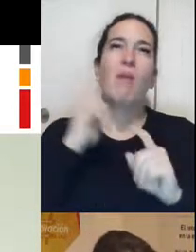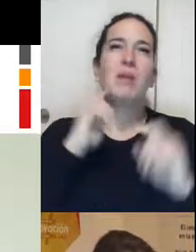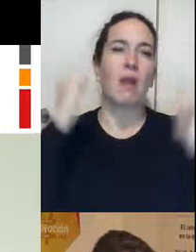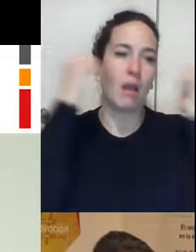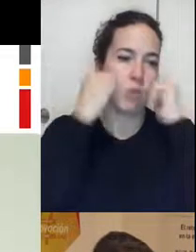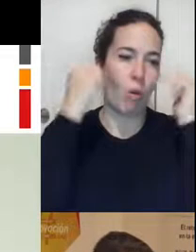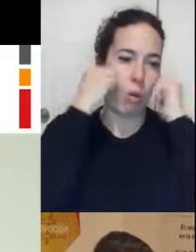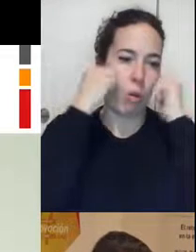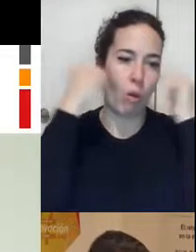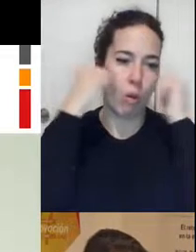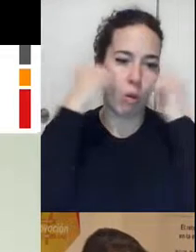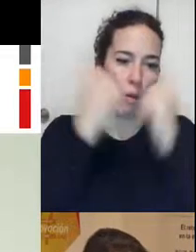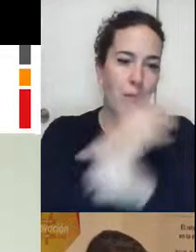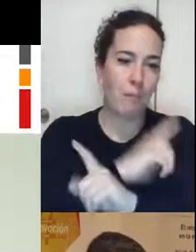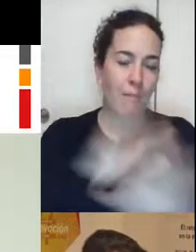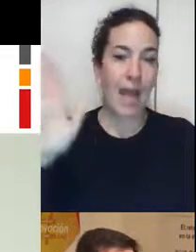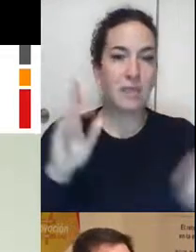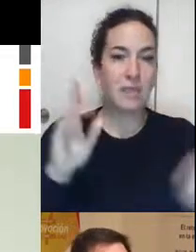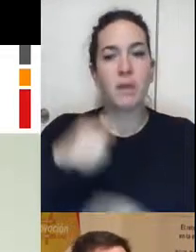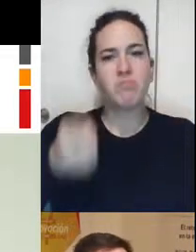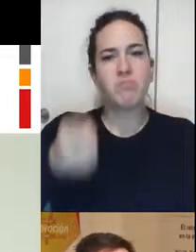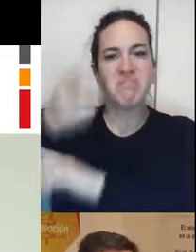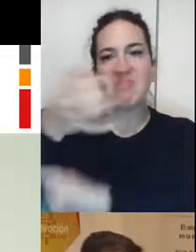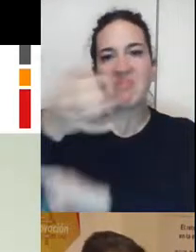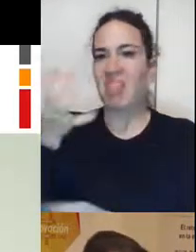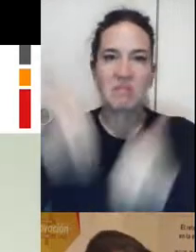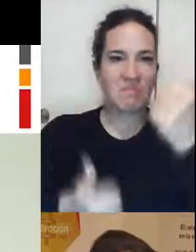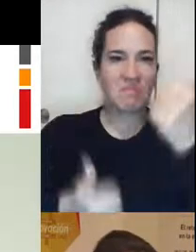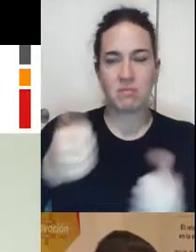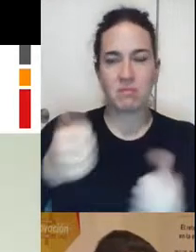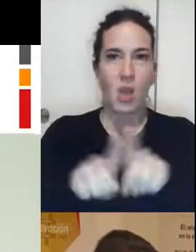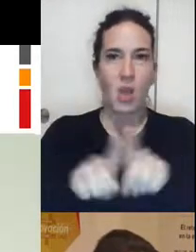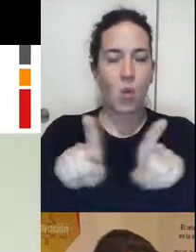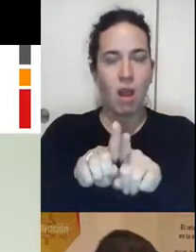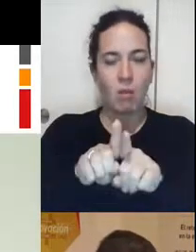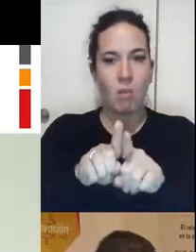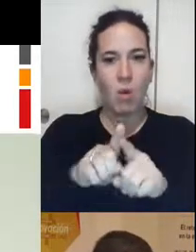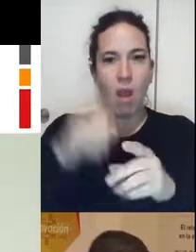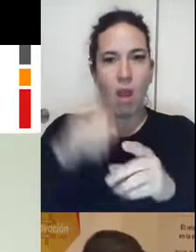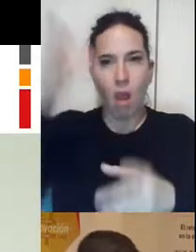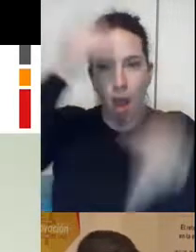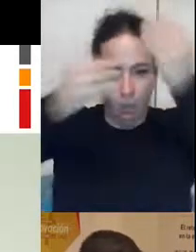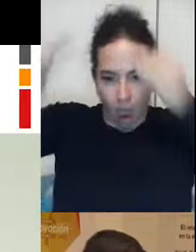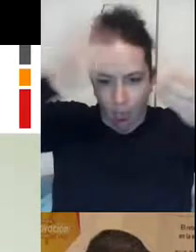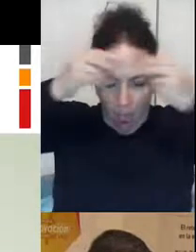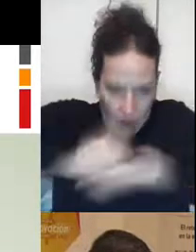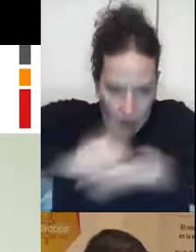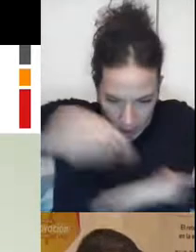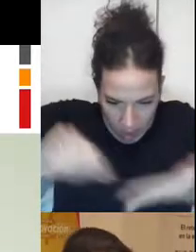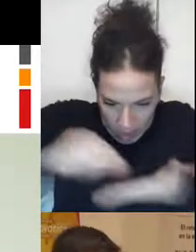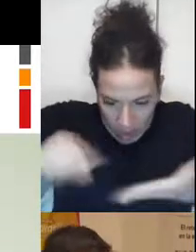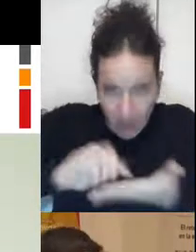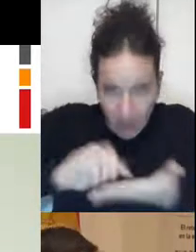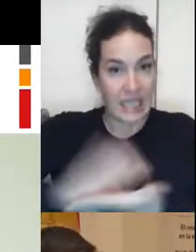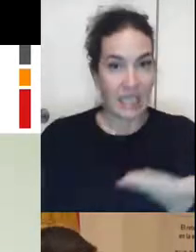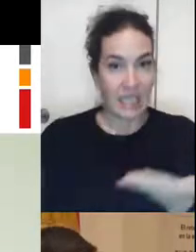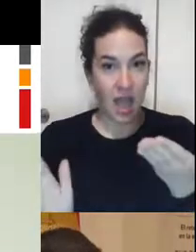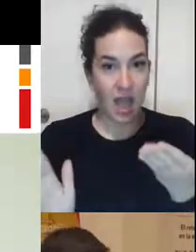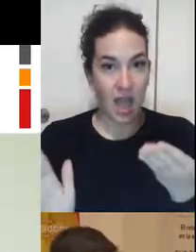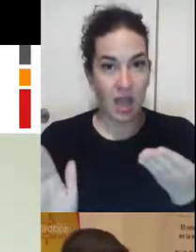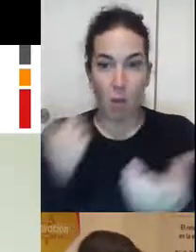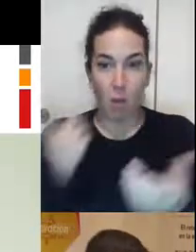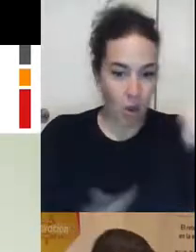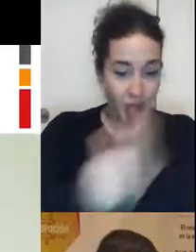después además obligarles a que puedan vomitar ahí una serie de contenidos en donde quizás lo memorístico